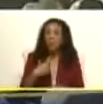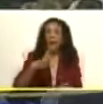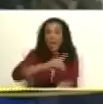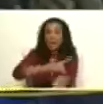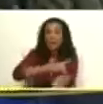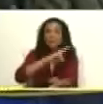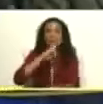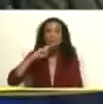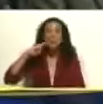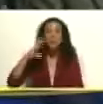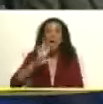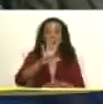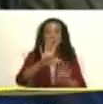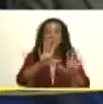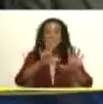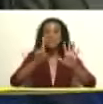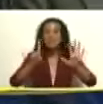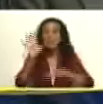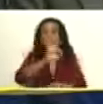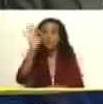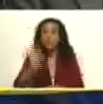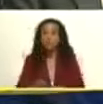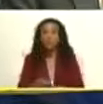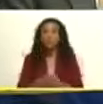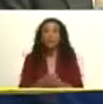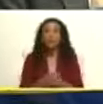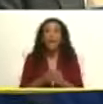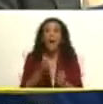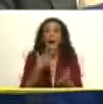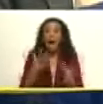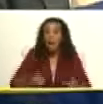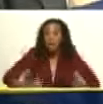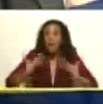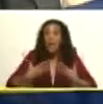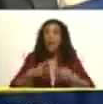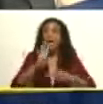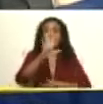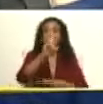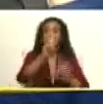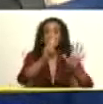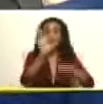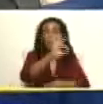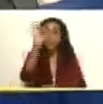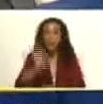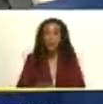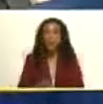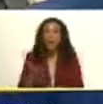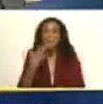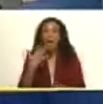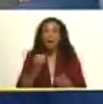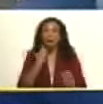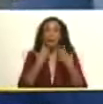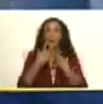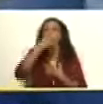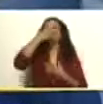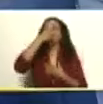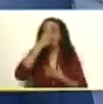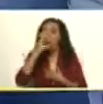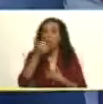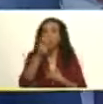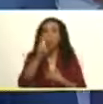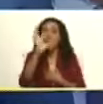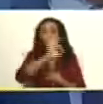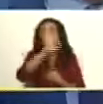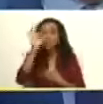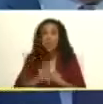diabetes, 16%. Antibióticos, 7%. Para afecciones respiratorias,